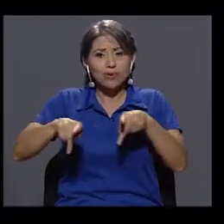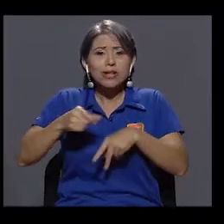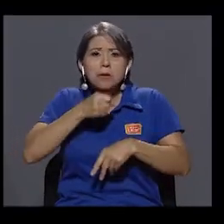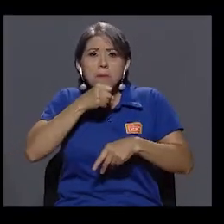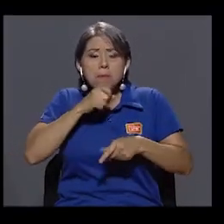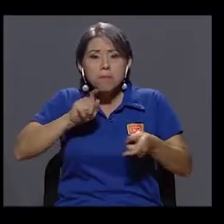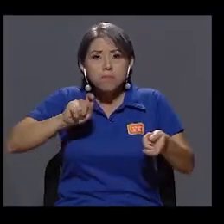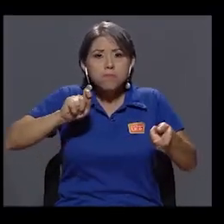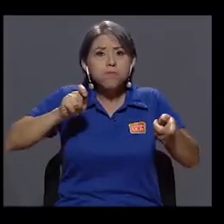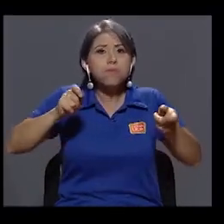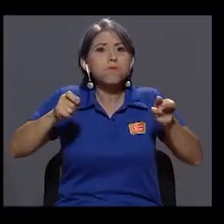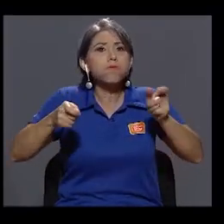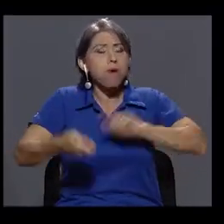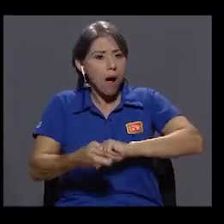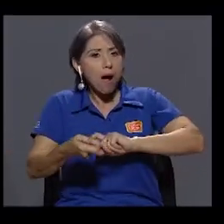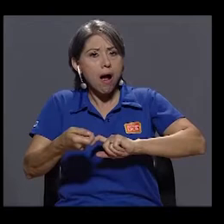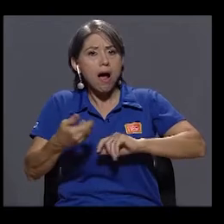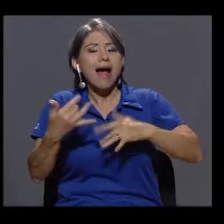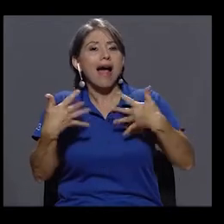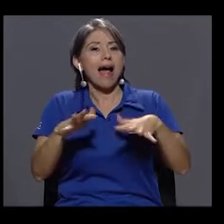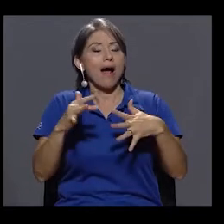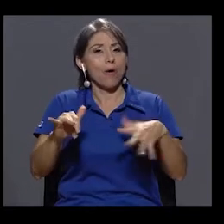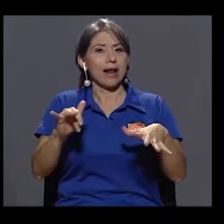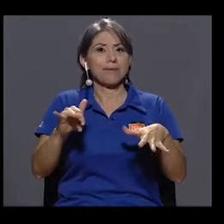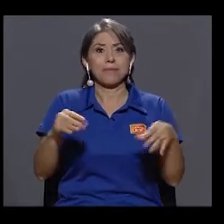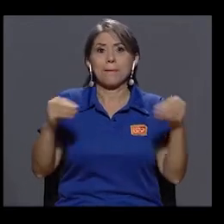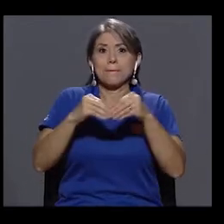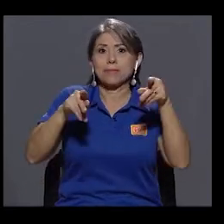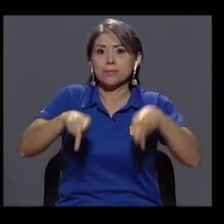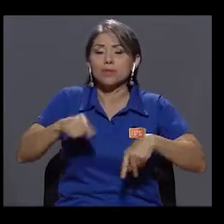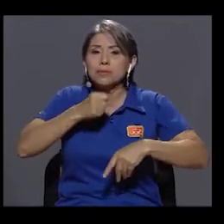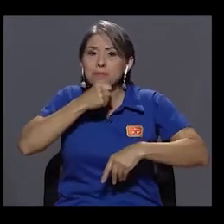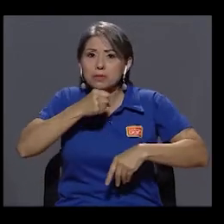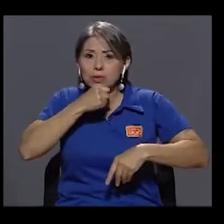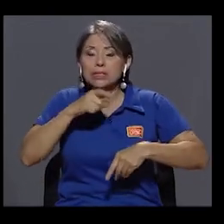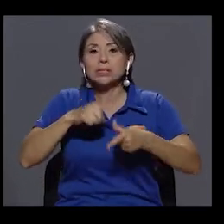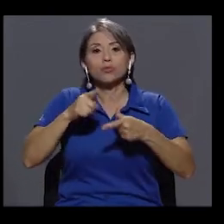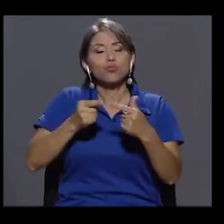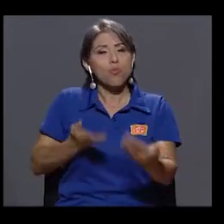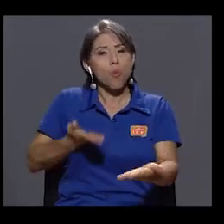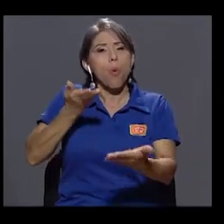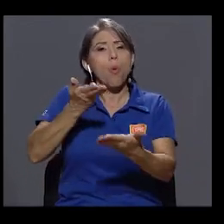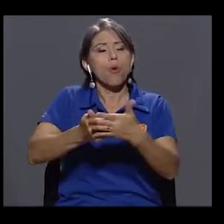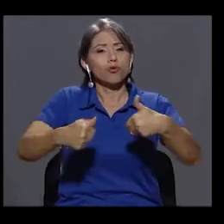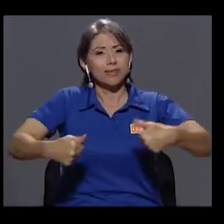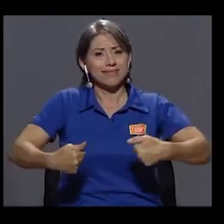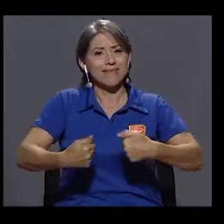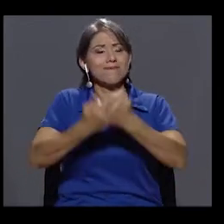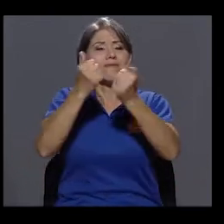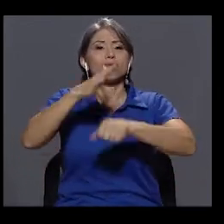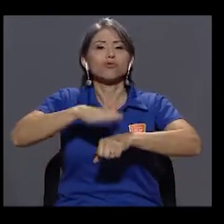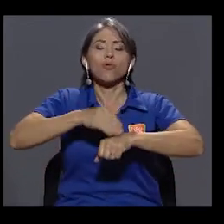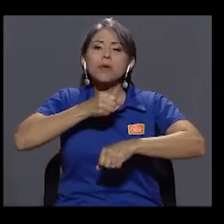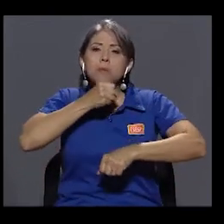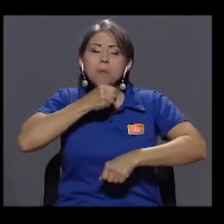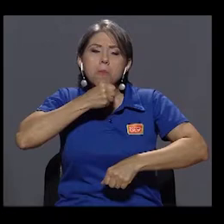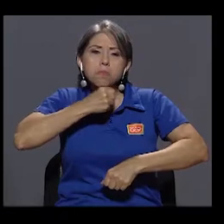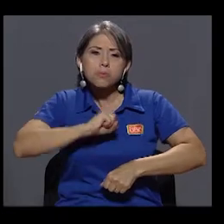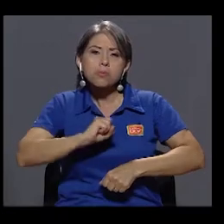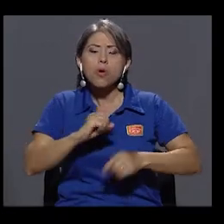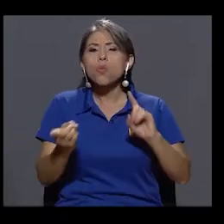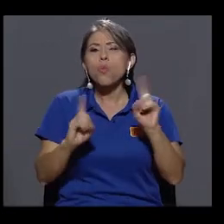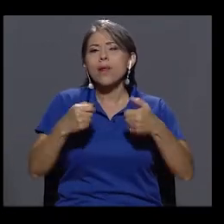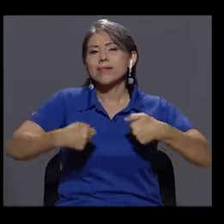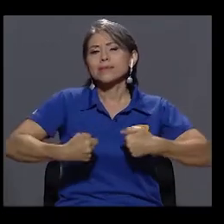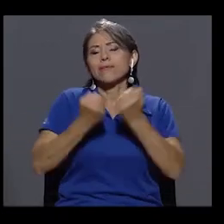copa rebosante nos propone un desafío tremendo en torno al envejecimiento cuál es el desafío más importante que